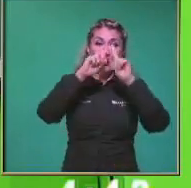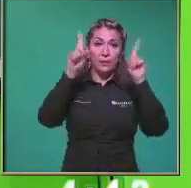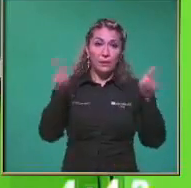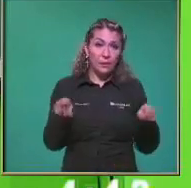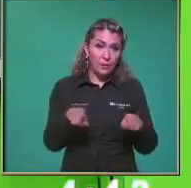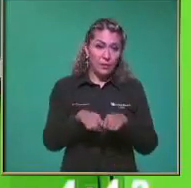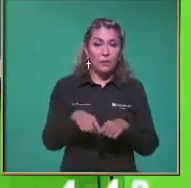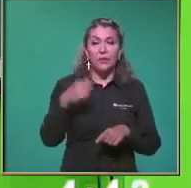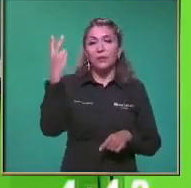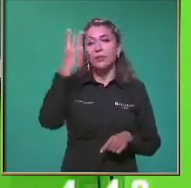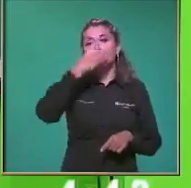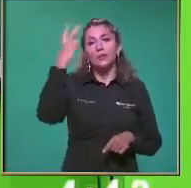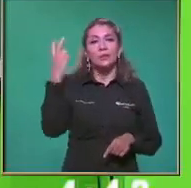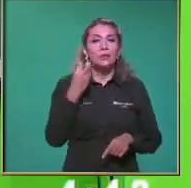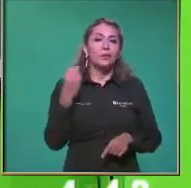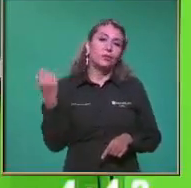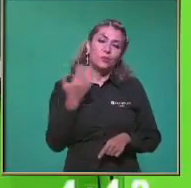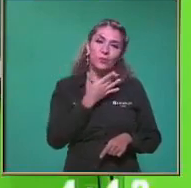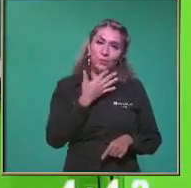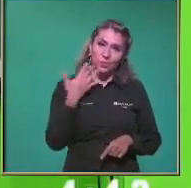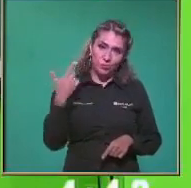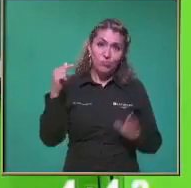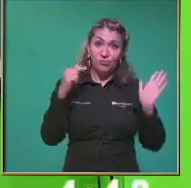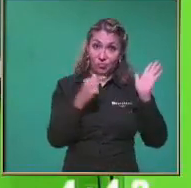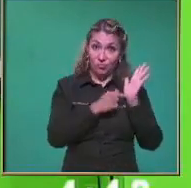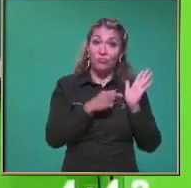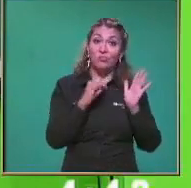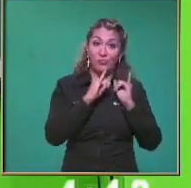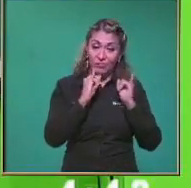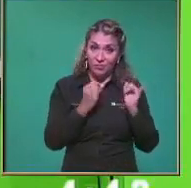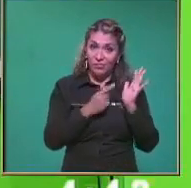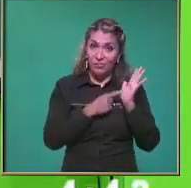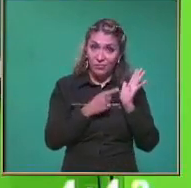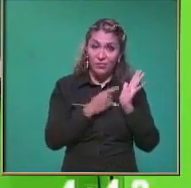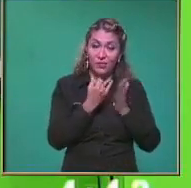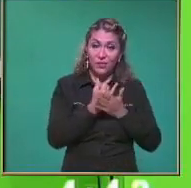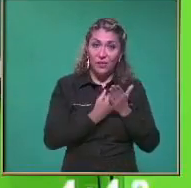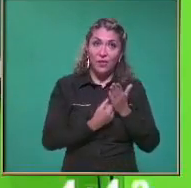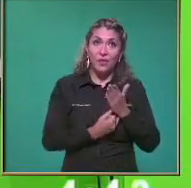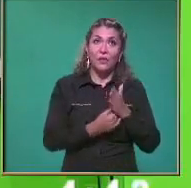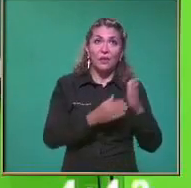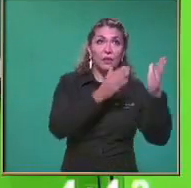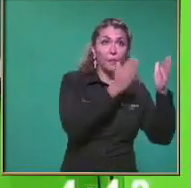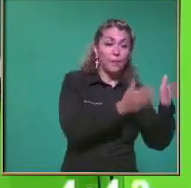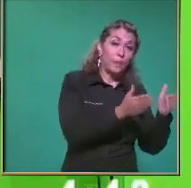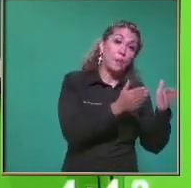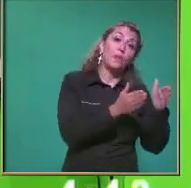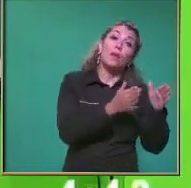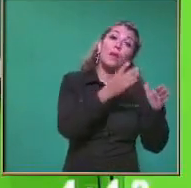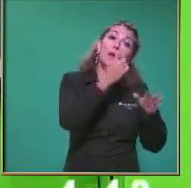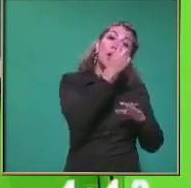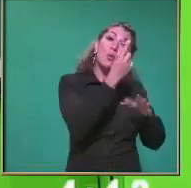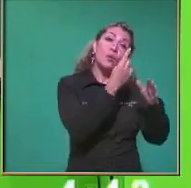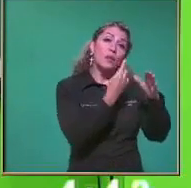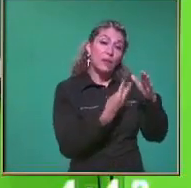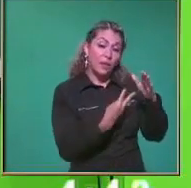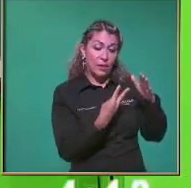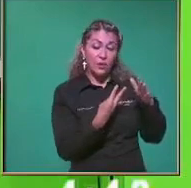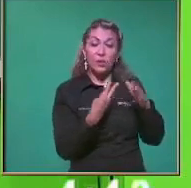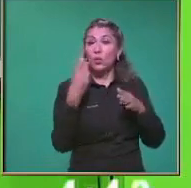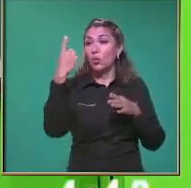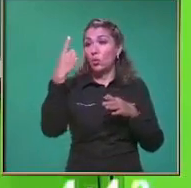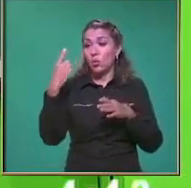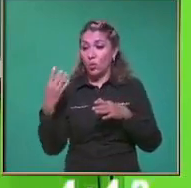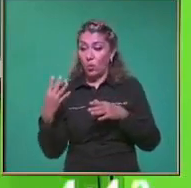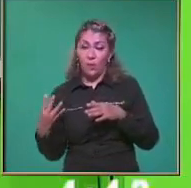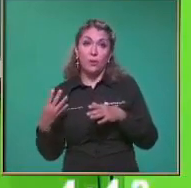una rica y deliciosa pizza. Y viene una separada en tercios y otra en cuartos. Bueno, ¿qué voy a hacer? Pues voy a